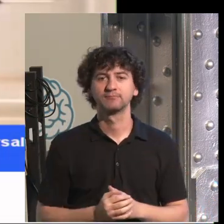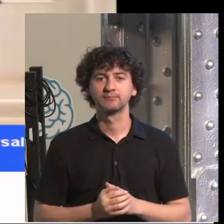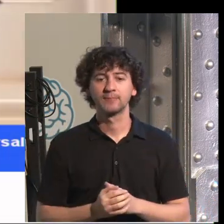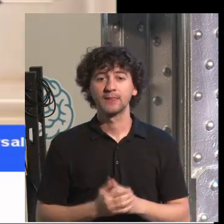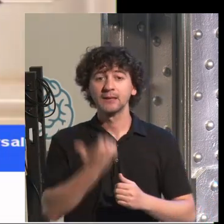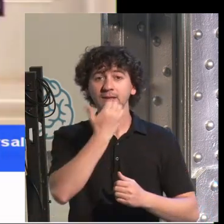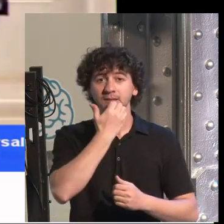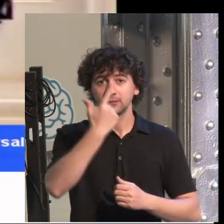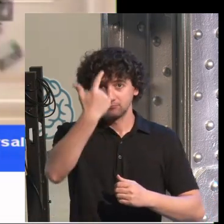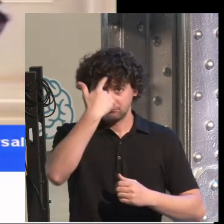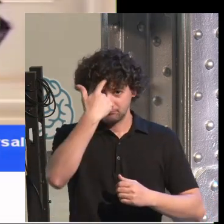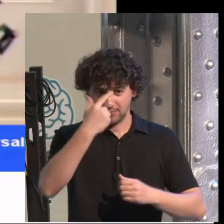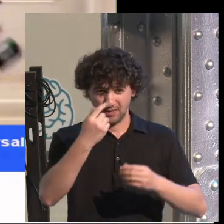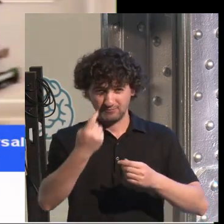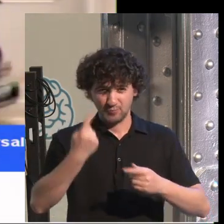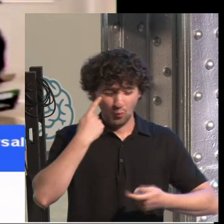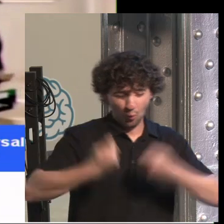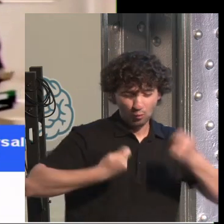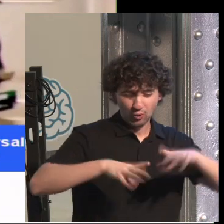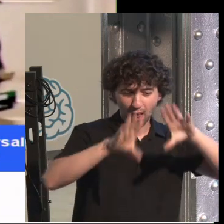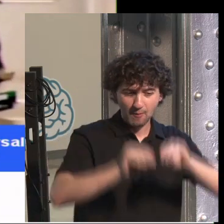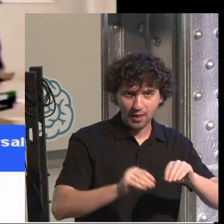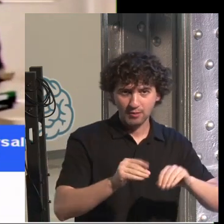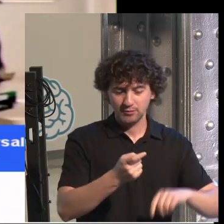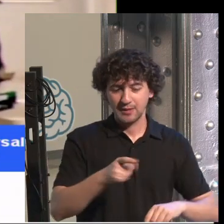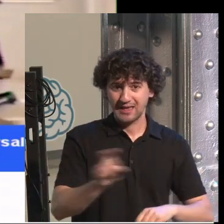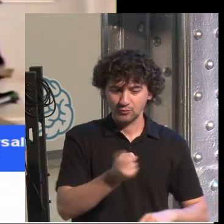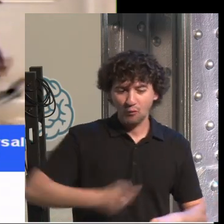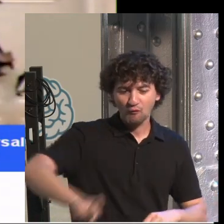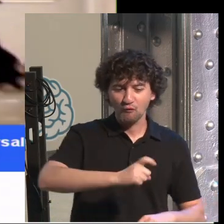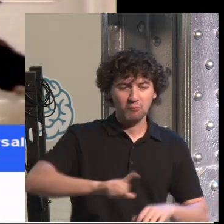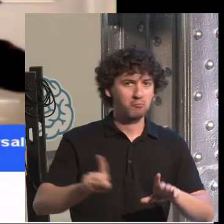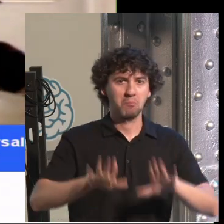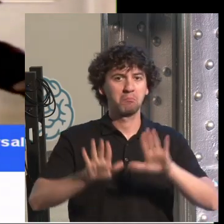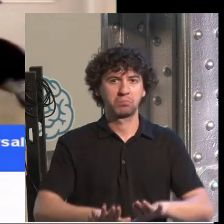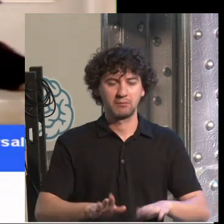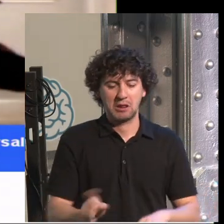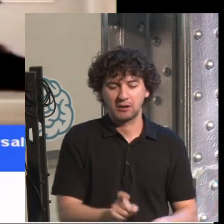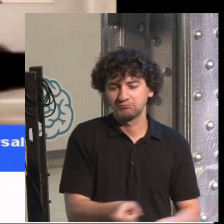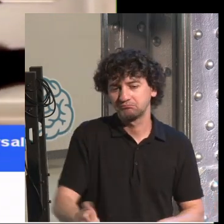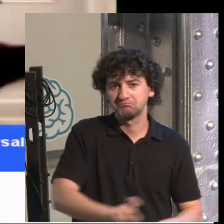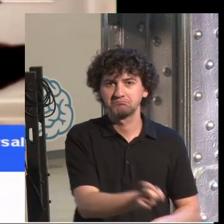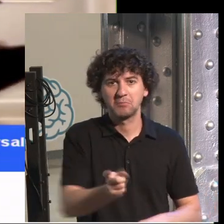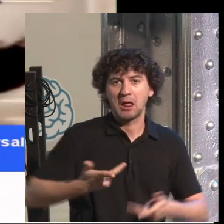Y ahora cuando lo detienen, la rata ya no da vueltas. Ahora se va para el otro